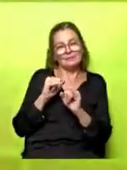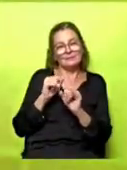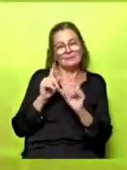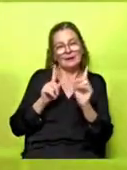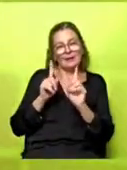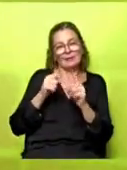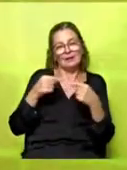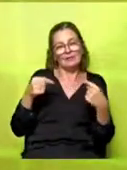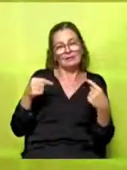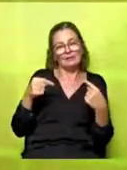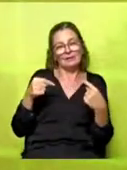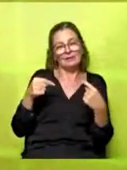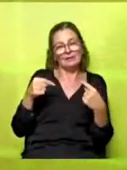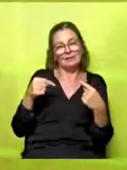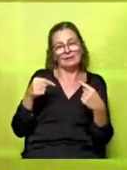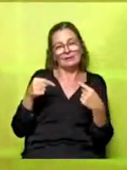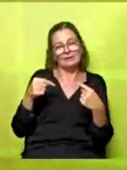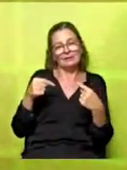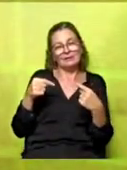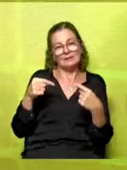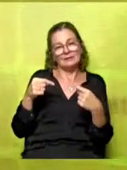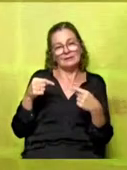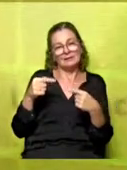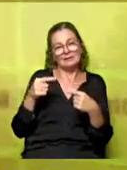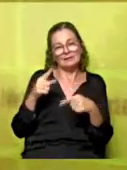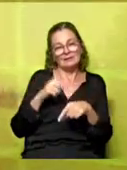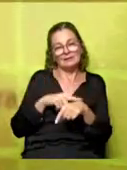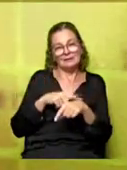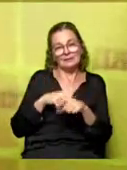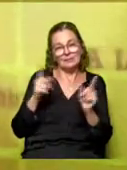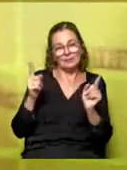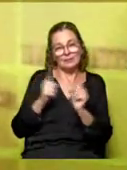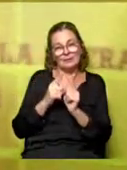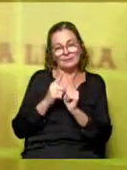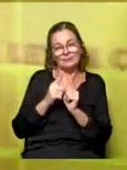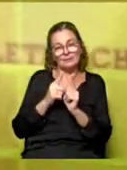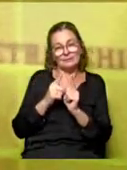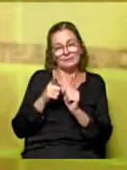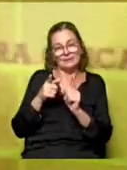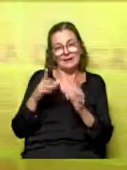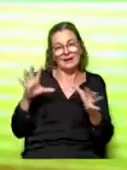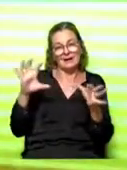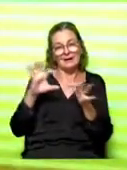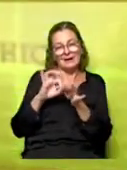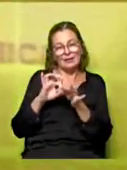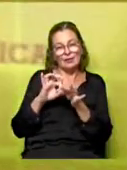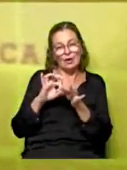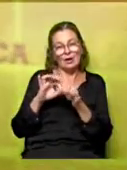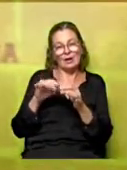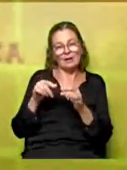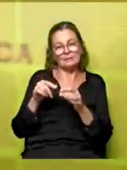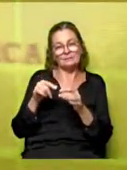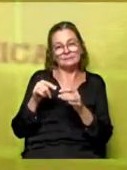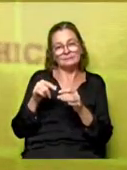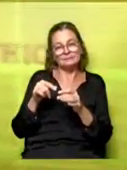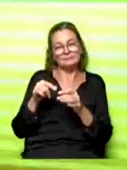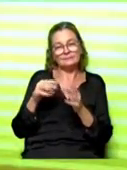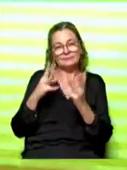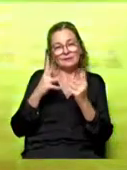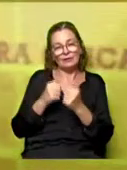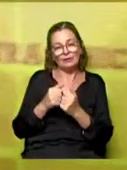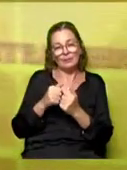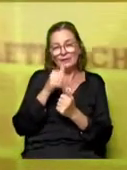algunas cosas. No sé cuánto tiempo tengo, pero voy a tratar de... En relación a las formas